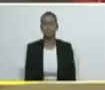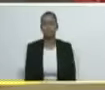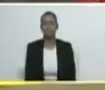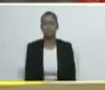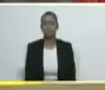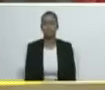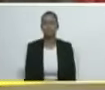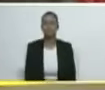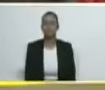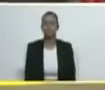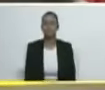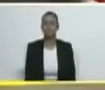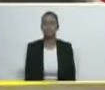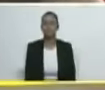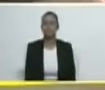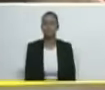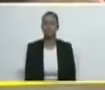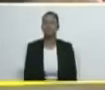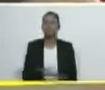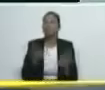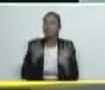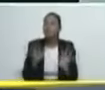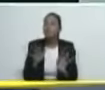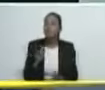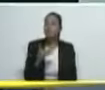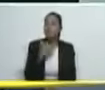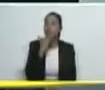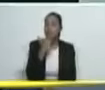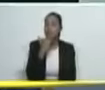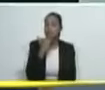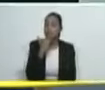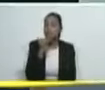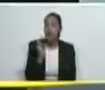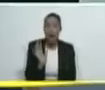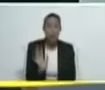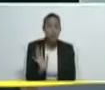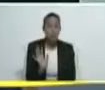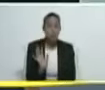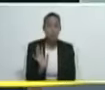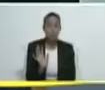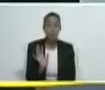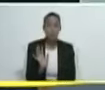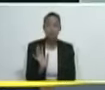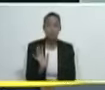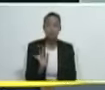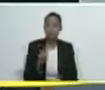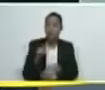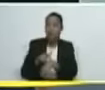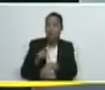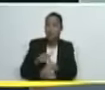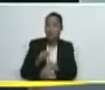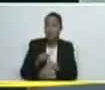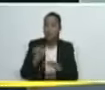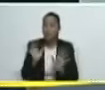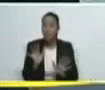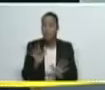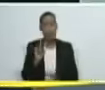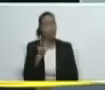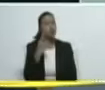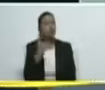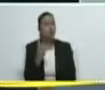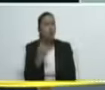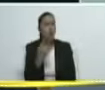Si algo caracteriza a este tiempo, no solo es la dificultad,